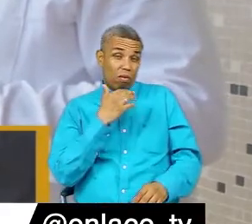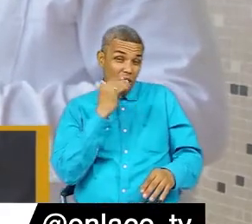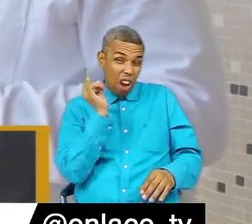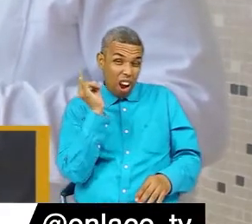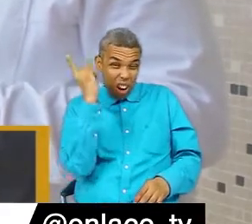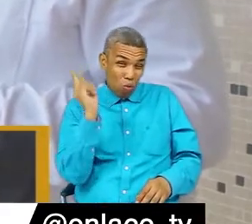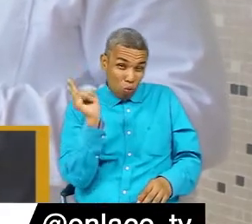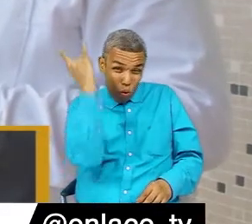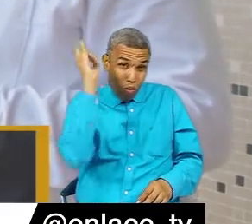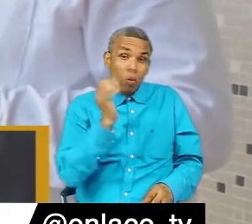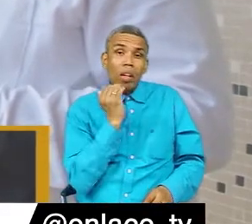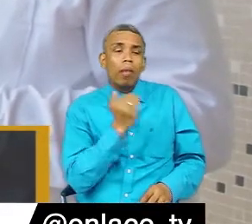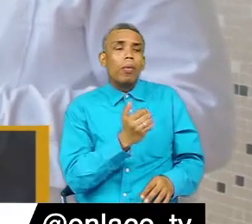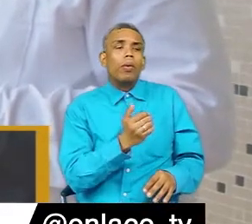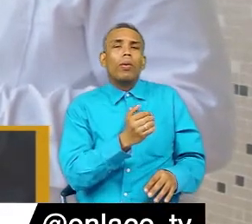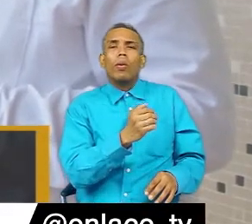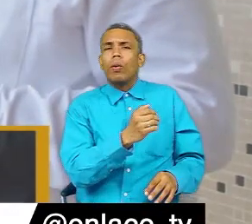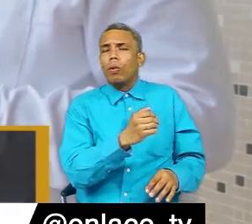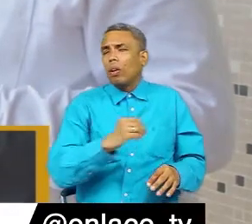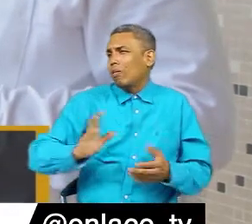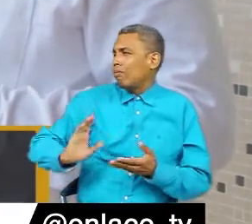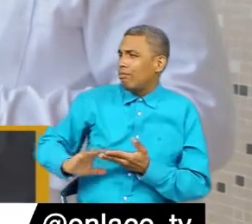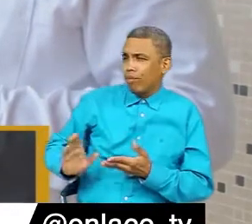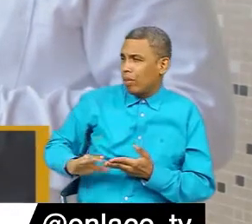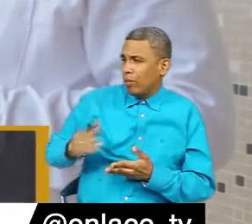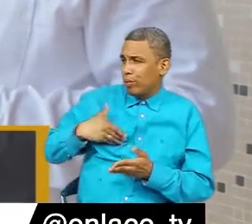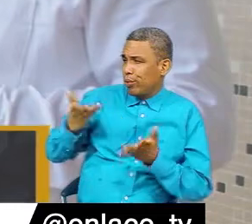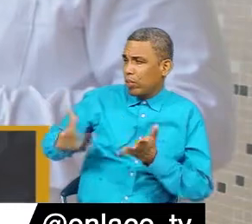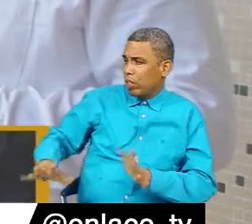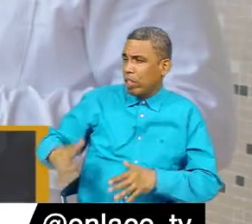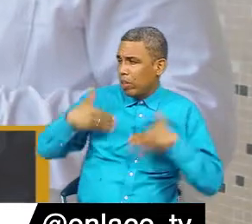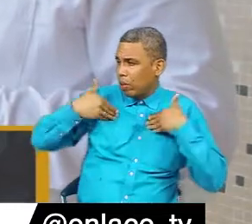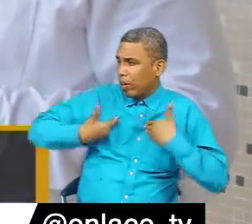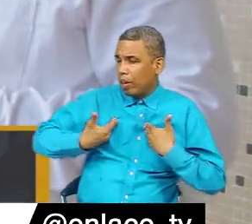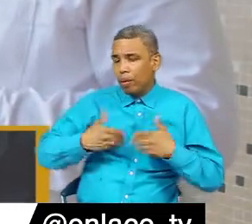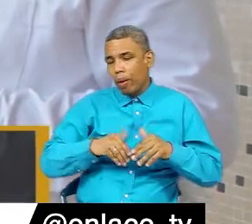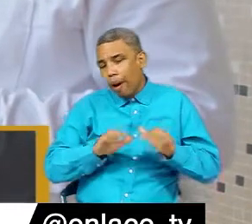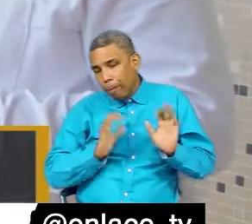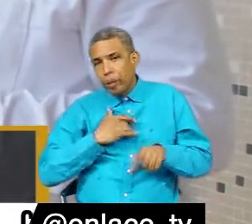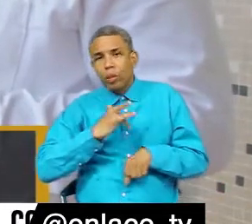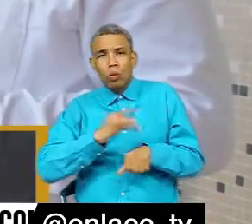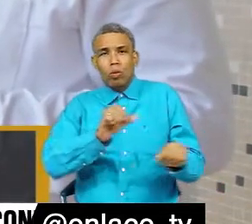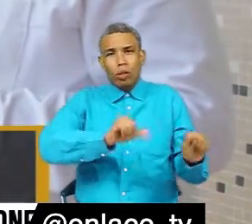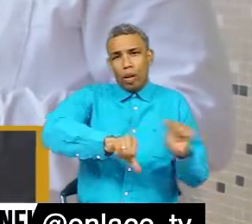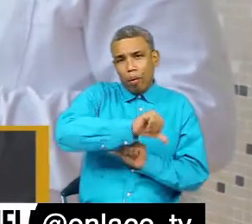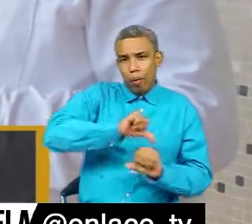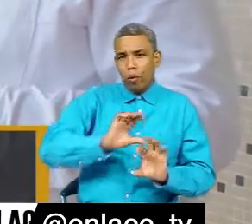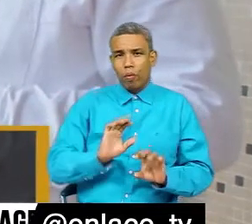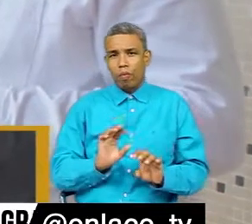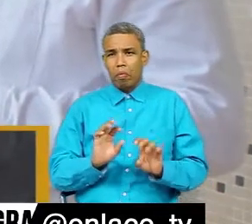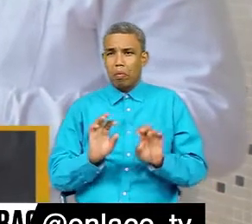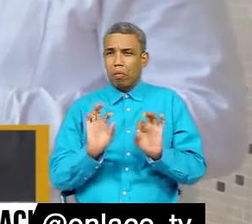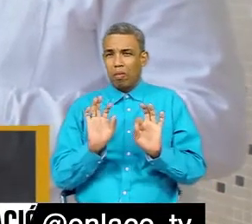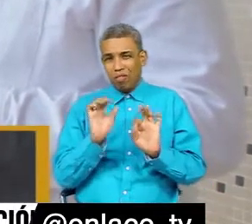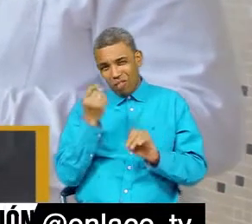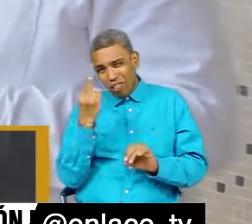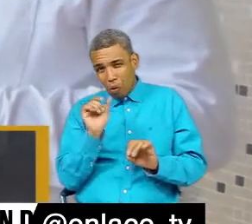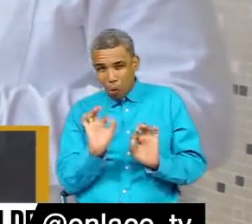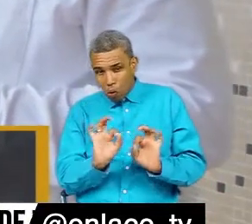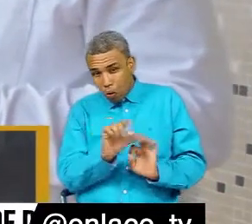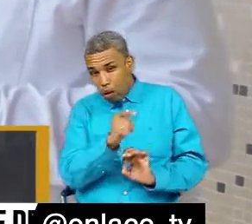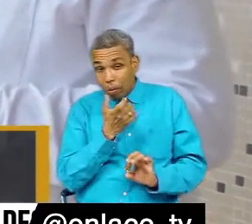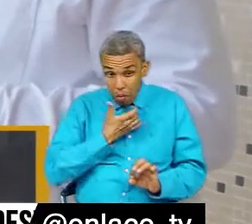o porque no se cumple lo estipulado. Ya hay unas metas, y el que en esto aquí trabajamos con objetivos y con metas, o sea,